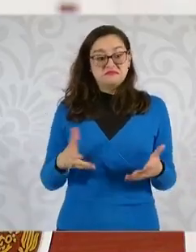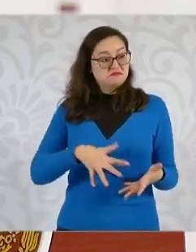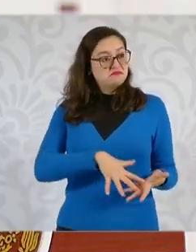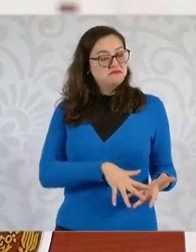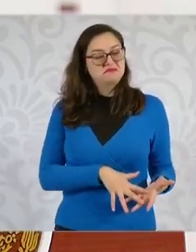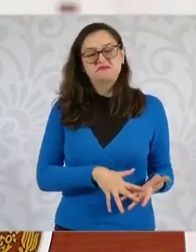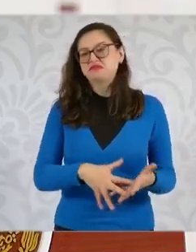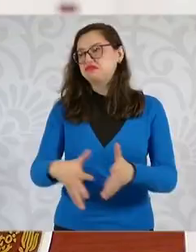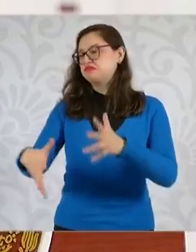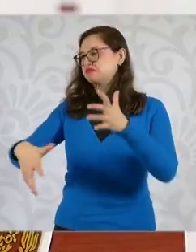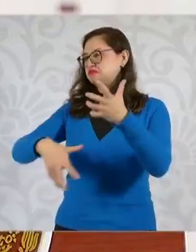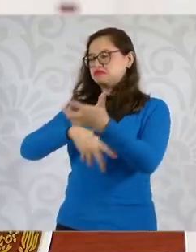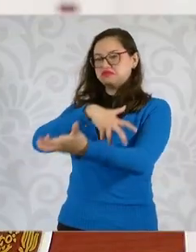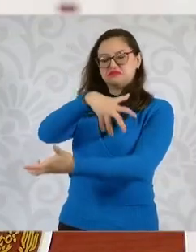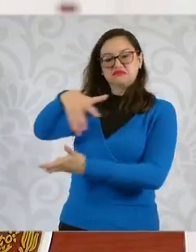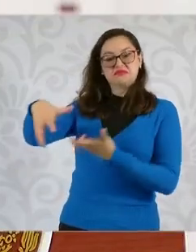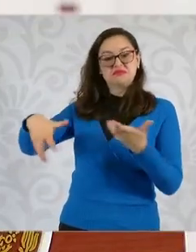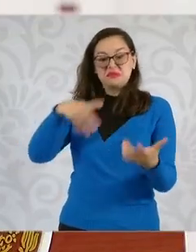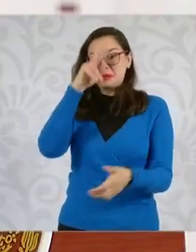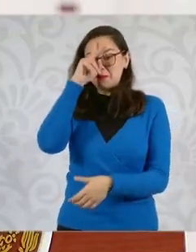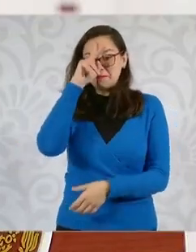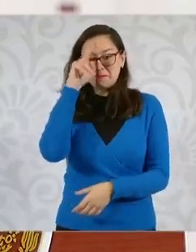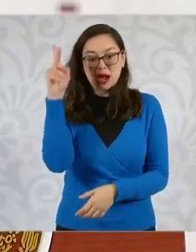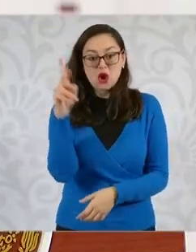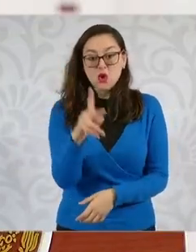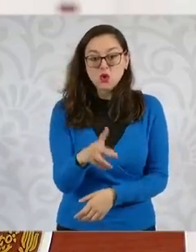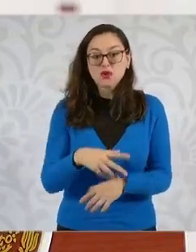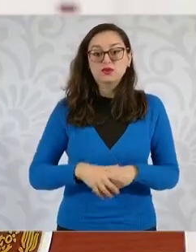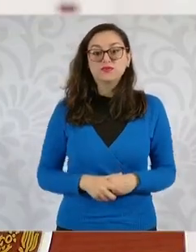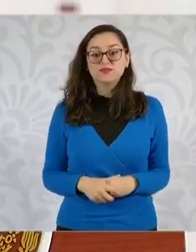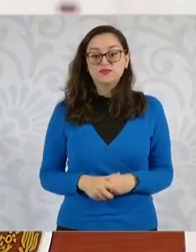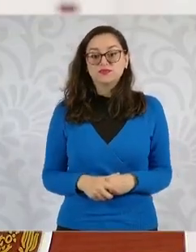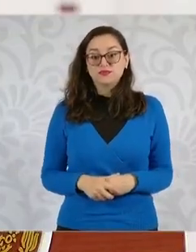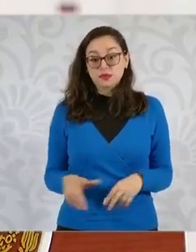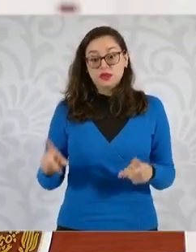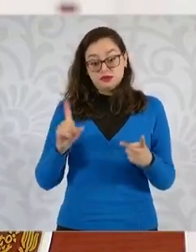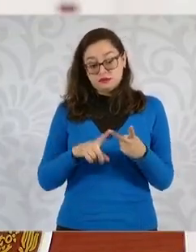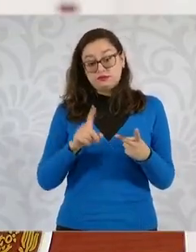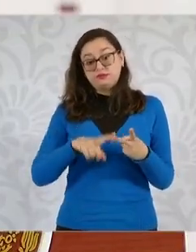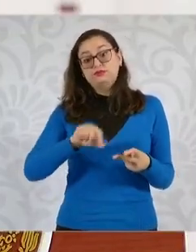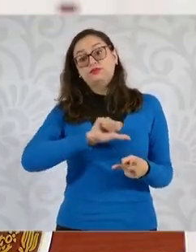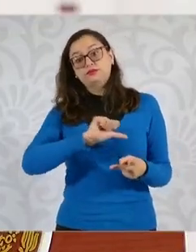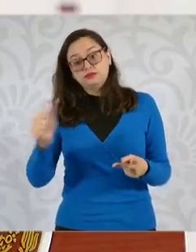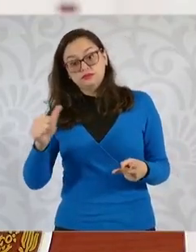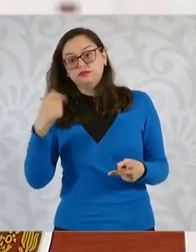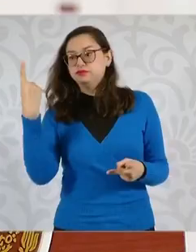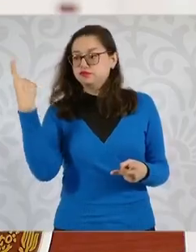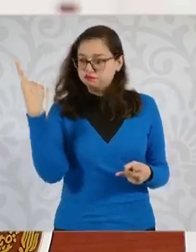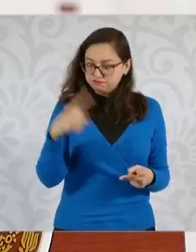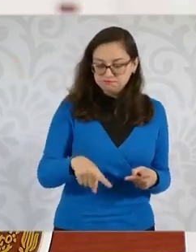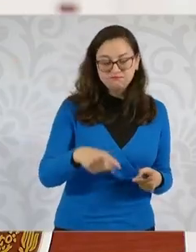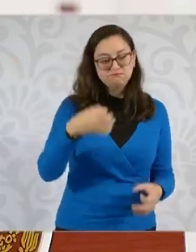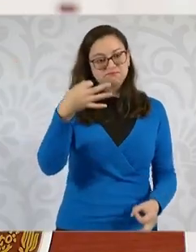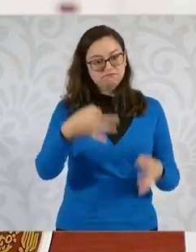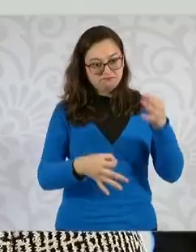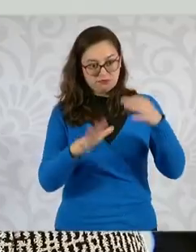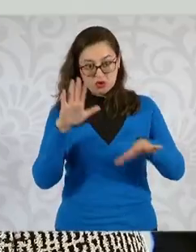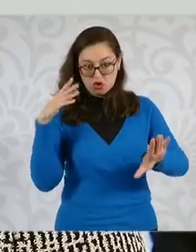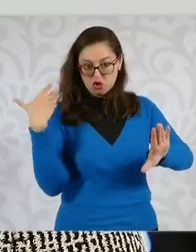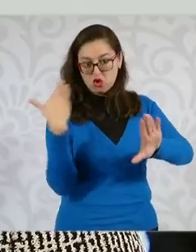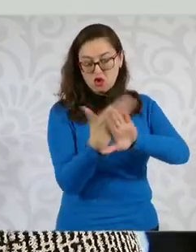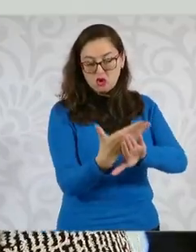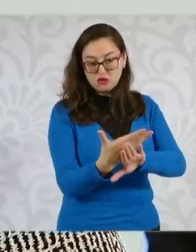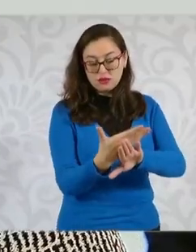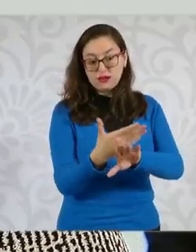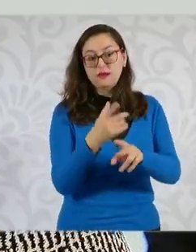violencia en el país. Otra orden de aprehensión en su contra es por el uso indebido de